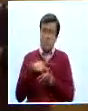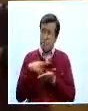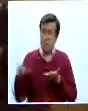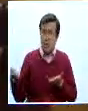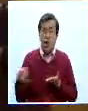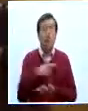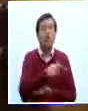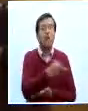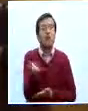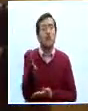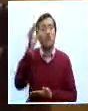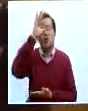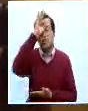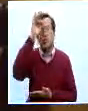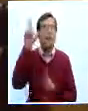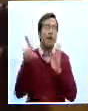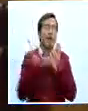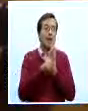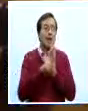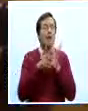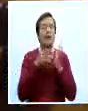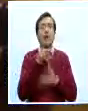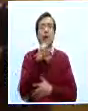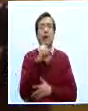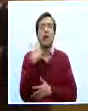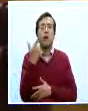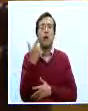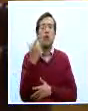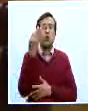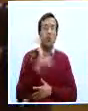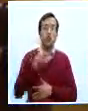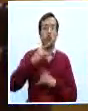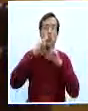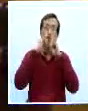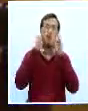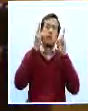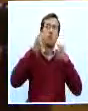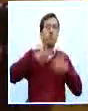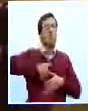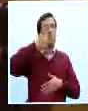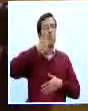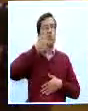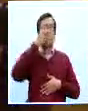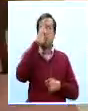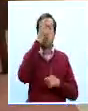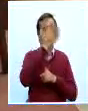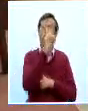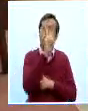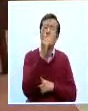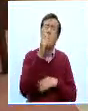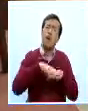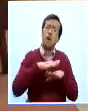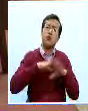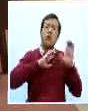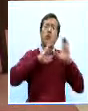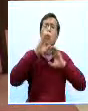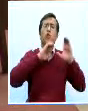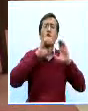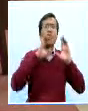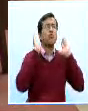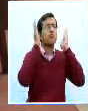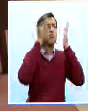desconocen este tipo de detalles usualmente se quedan en los estratos altos no porque sean dirigidos para ellos sino porque la comunicación no